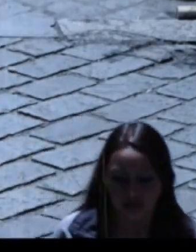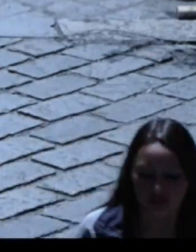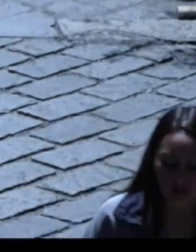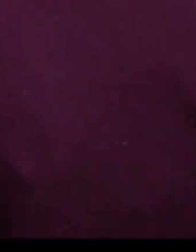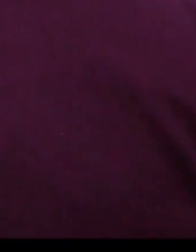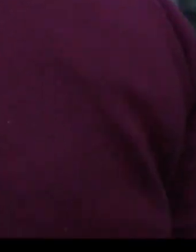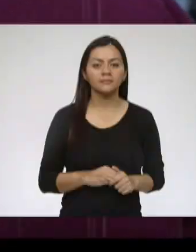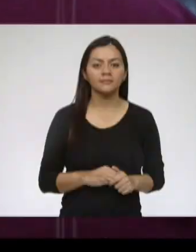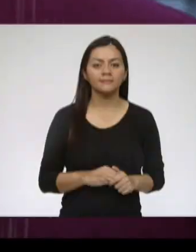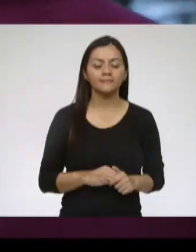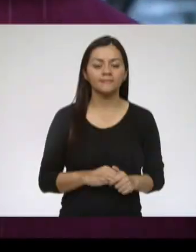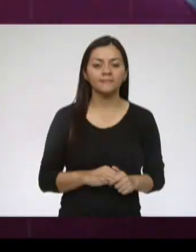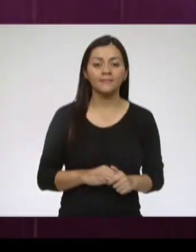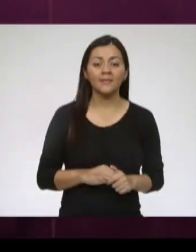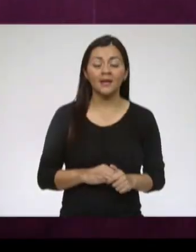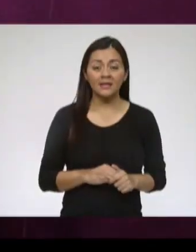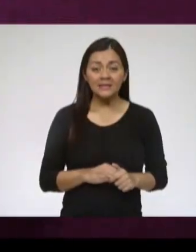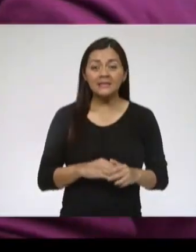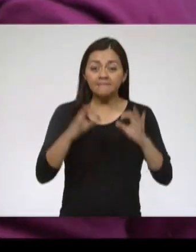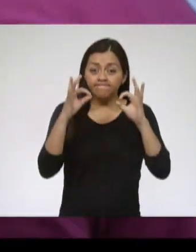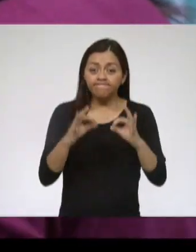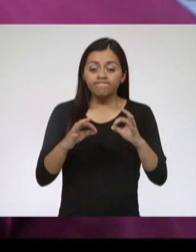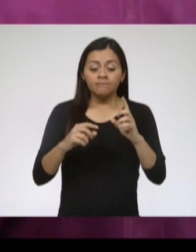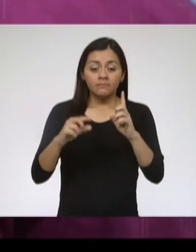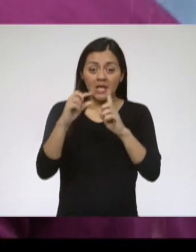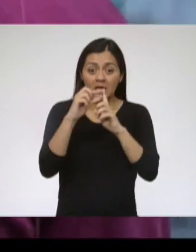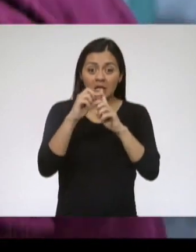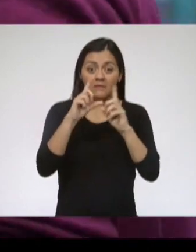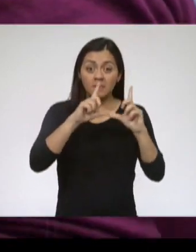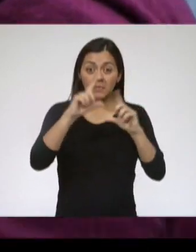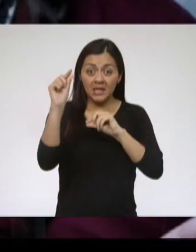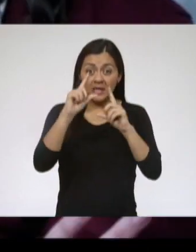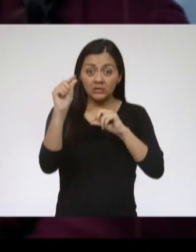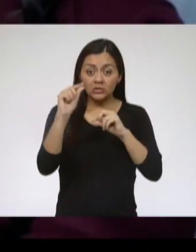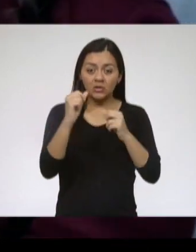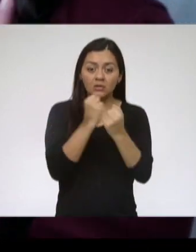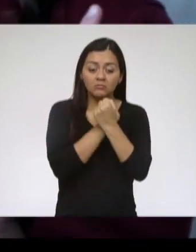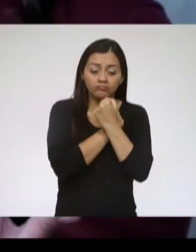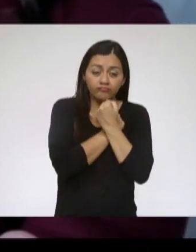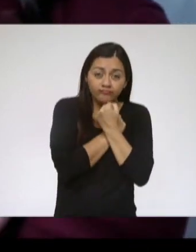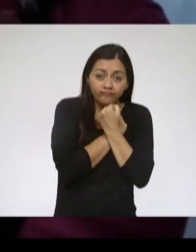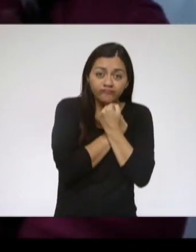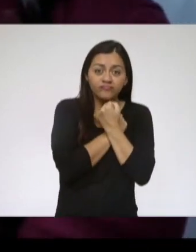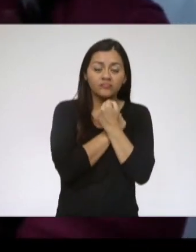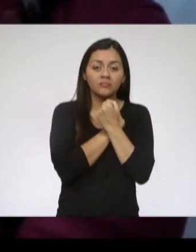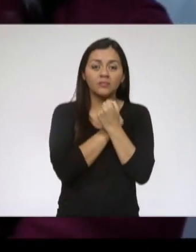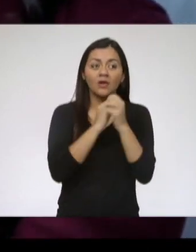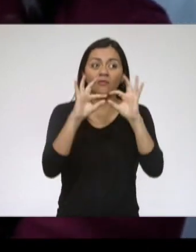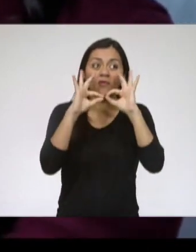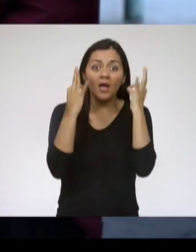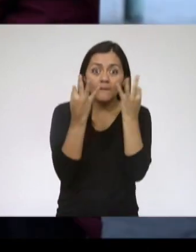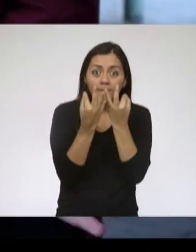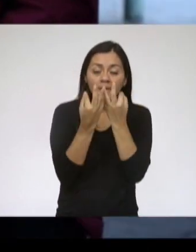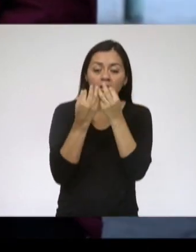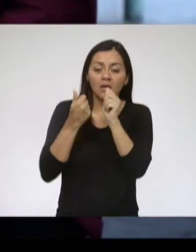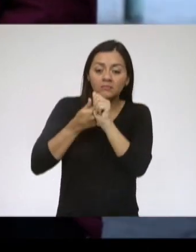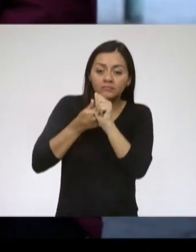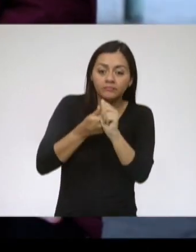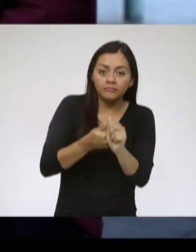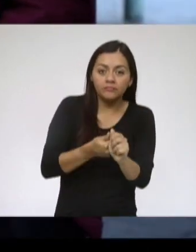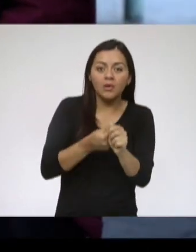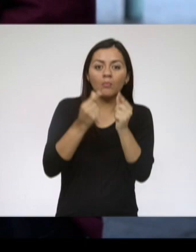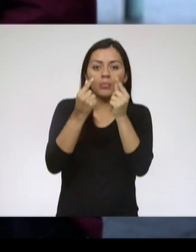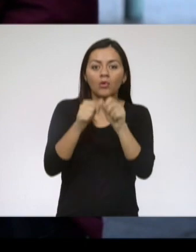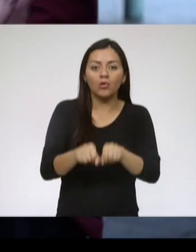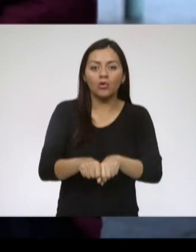Con la migración, ese apego, tanto afectivo como hasta moral, que te puede dar tu familia, se empieza a